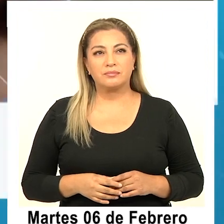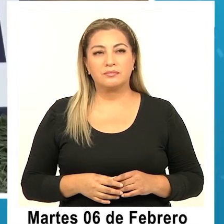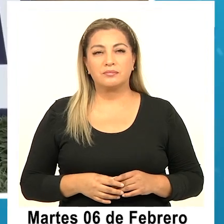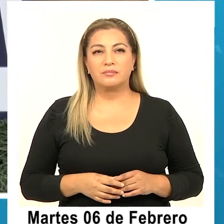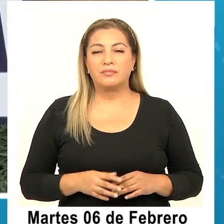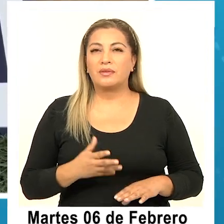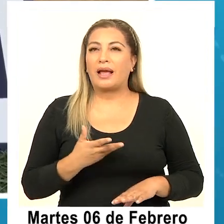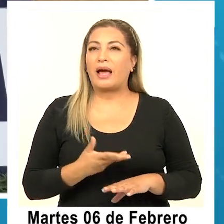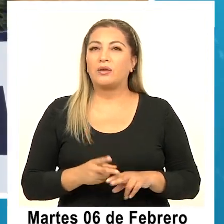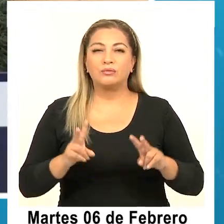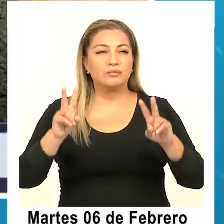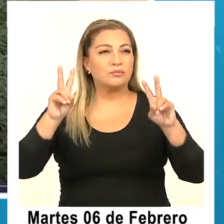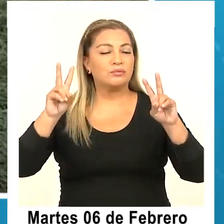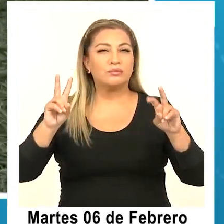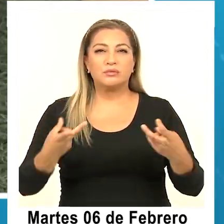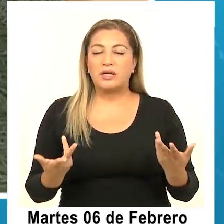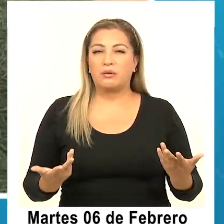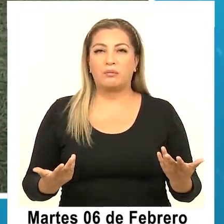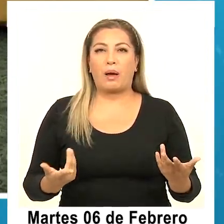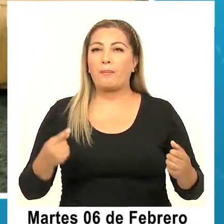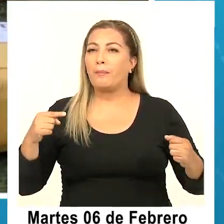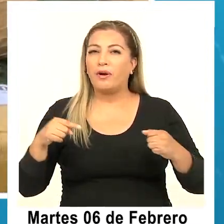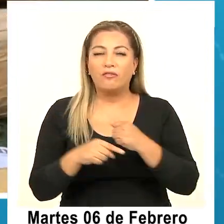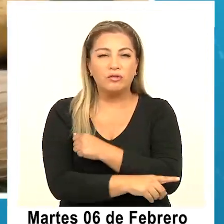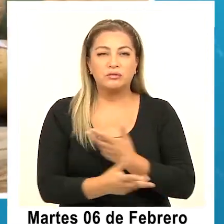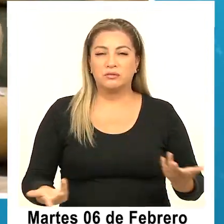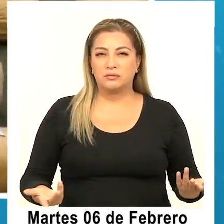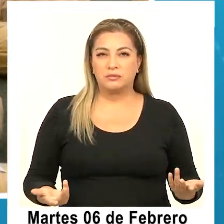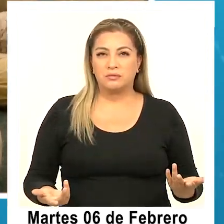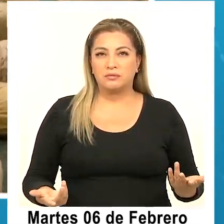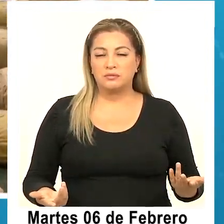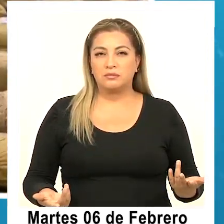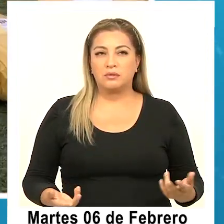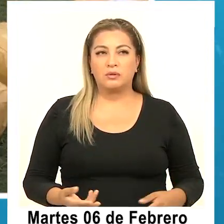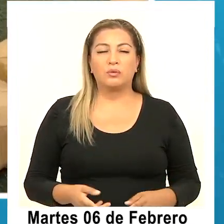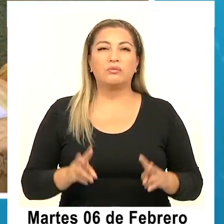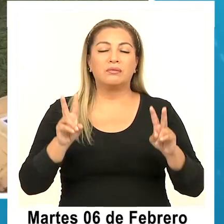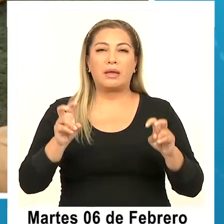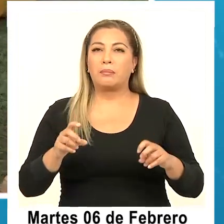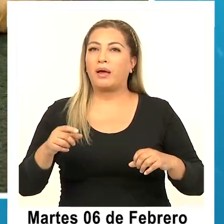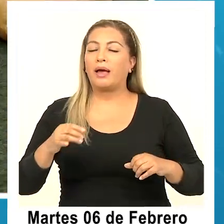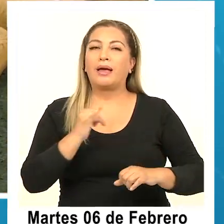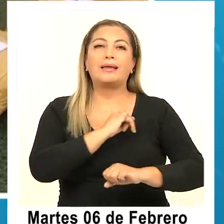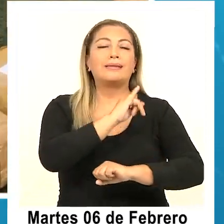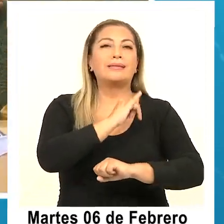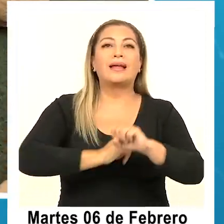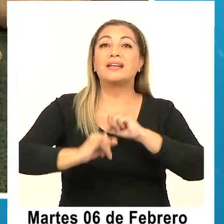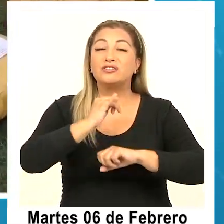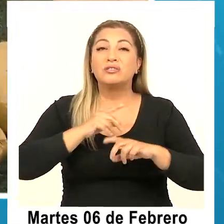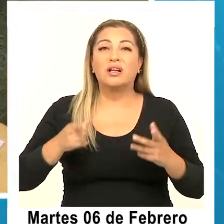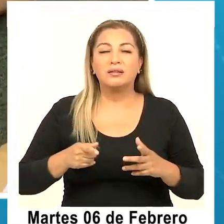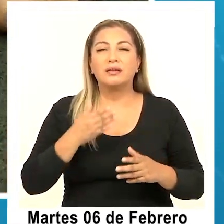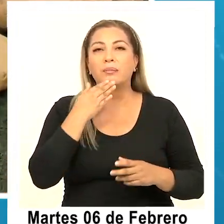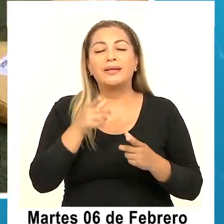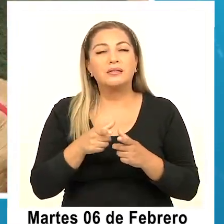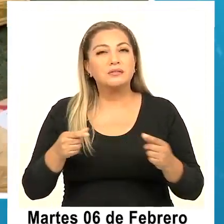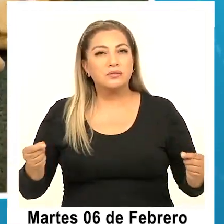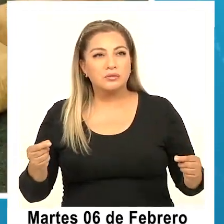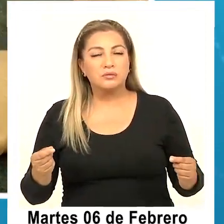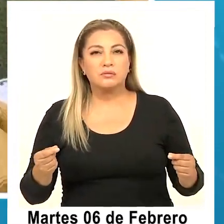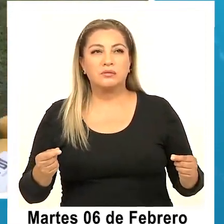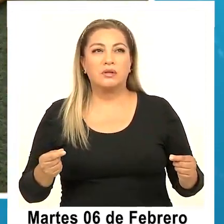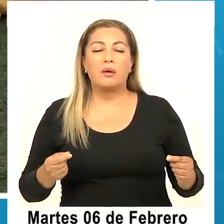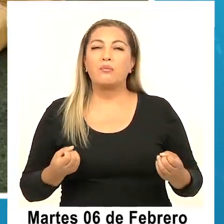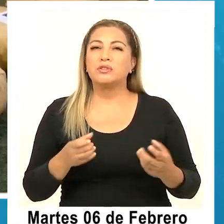razones estructurales, hay razones profundas. Hay razones internacionales, como hay razones nacionales. Hay un asunto también de